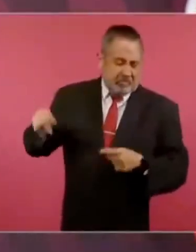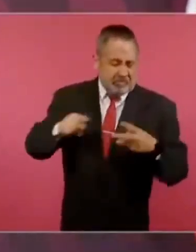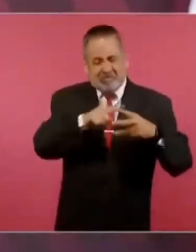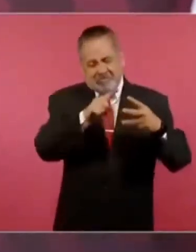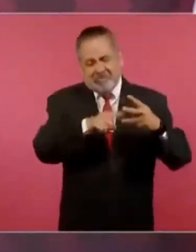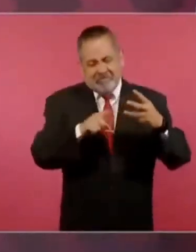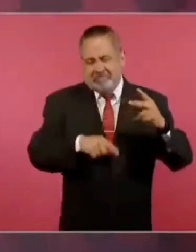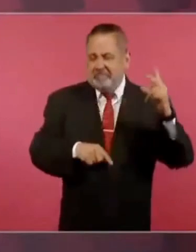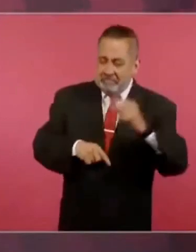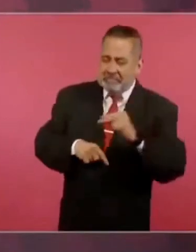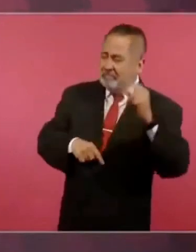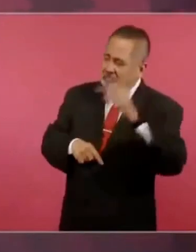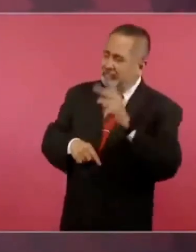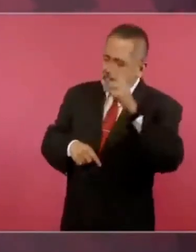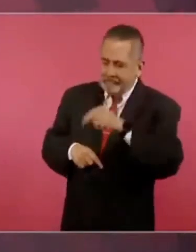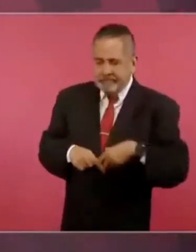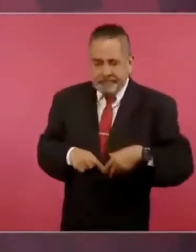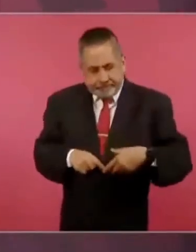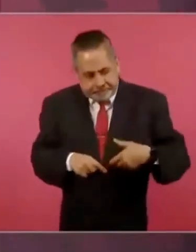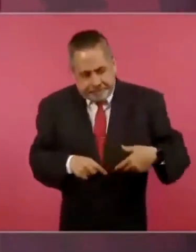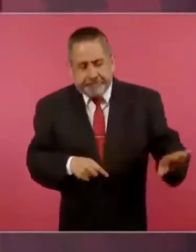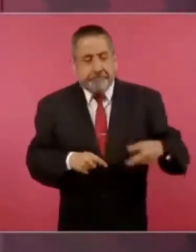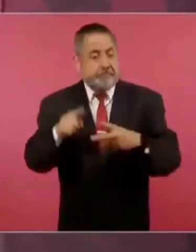pero se llevó a cabo